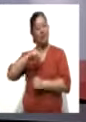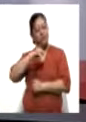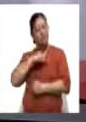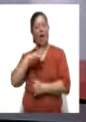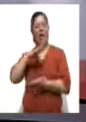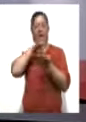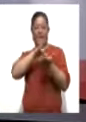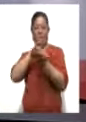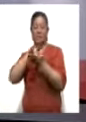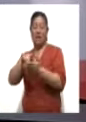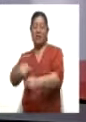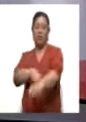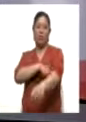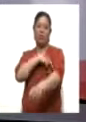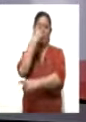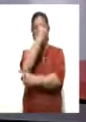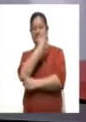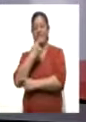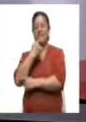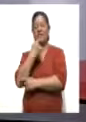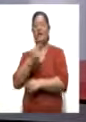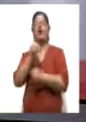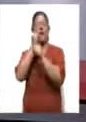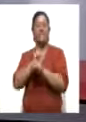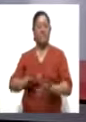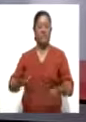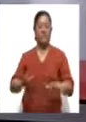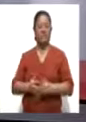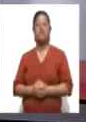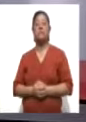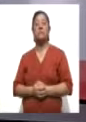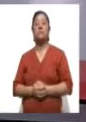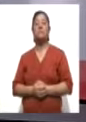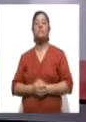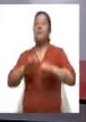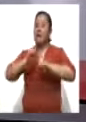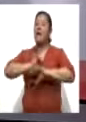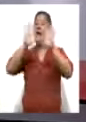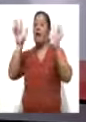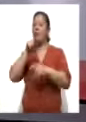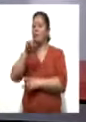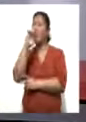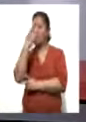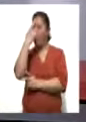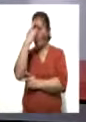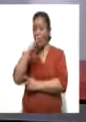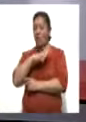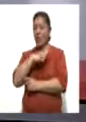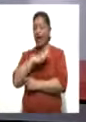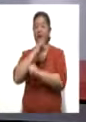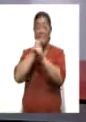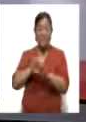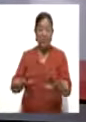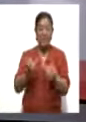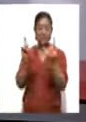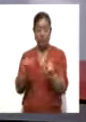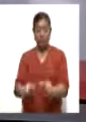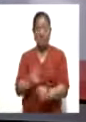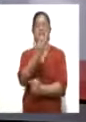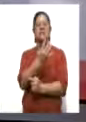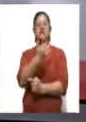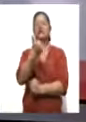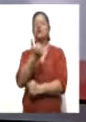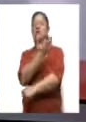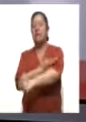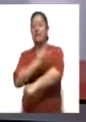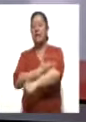estuvo apoyando a lo largo de esta media hora de información. Y por supuesto les recuerdo los cortes informativos de 5 y 6